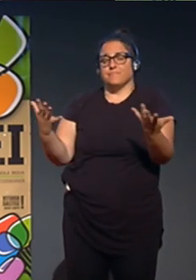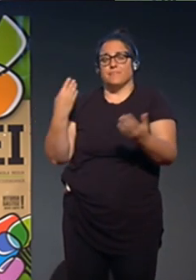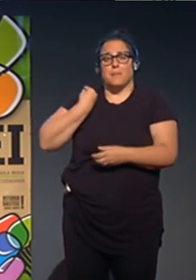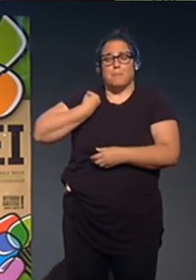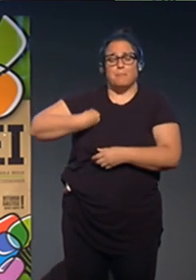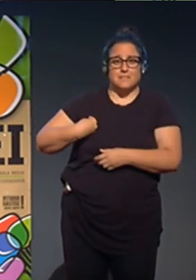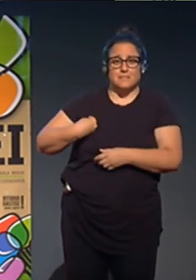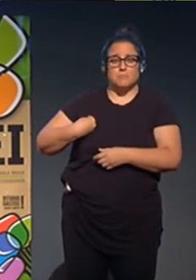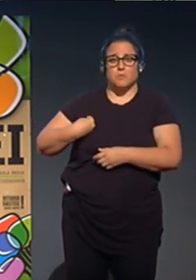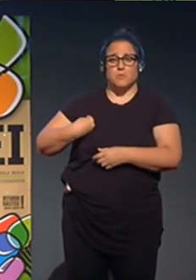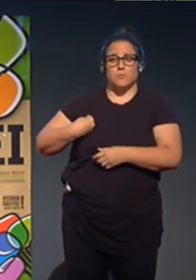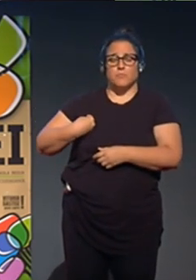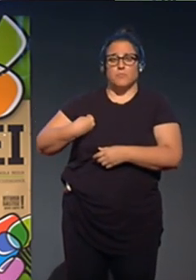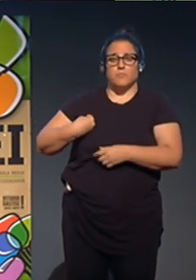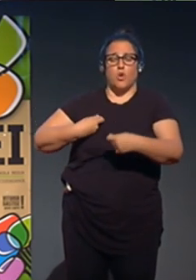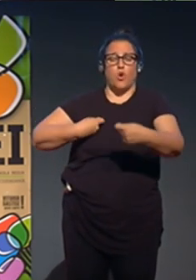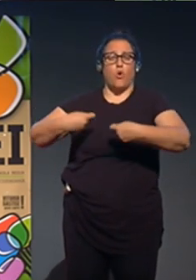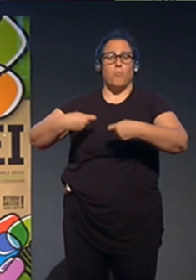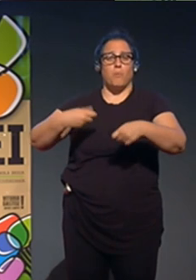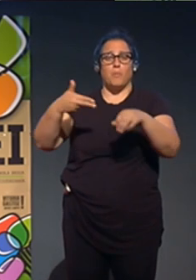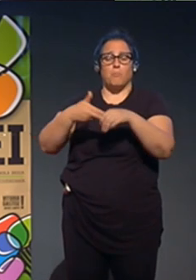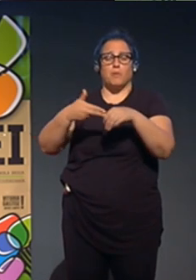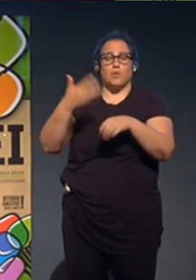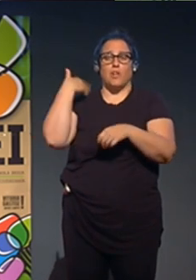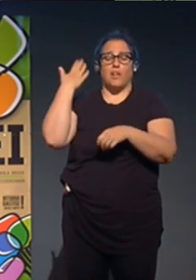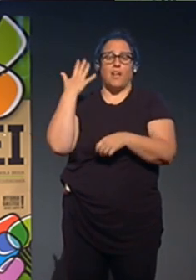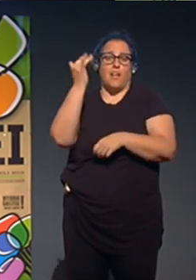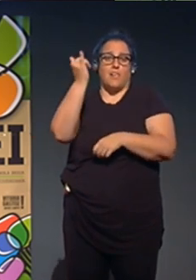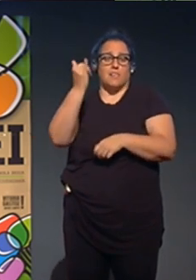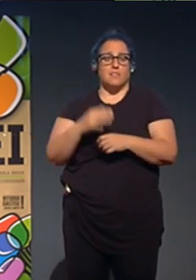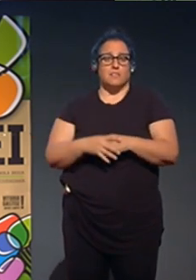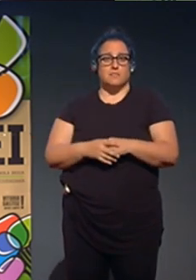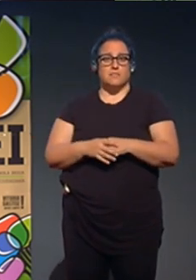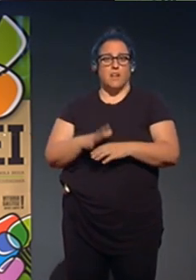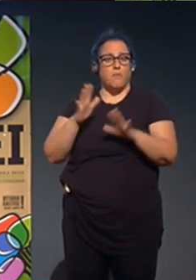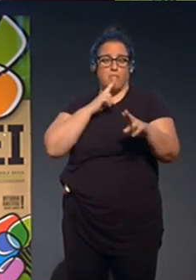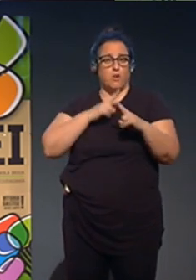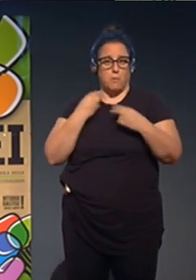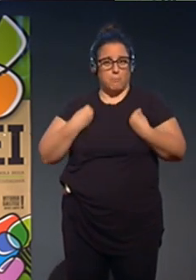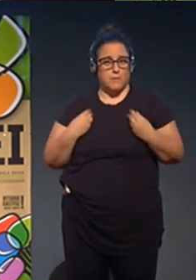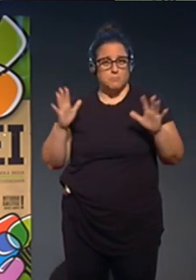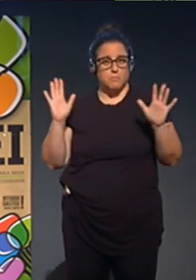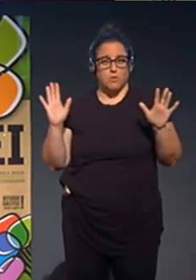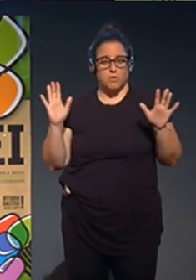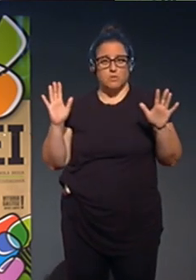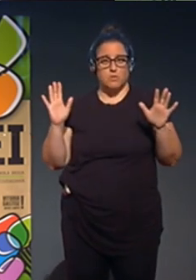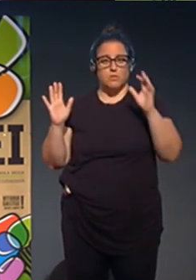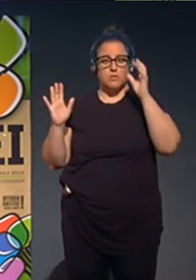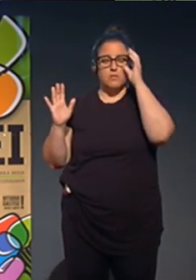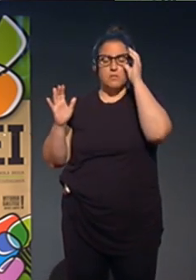mismos que tenían el comercio del petróleo antes a veces con el mismo nombre eh Y si